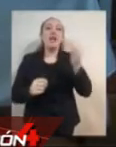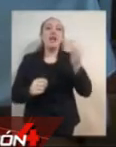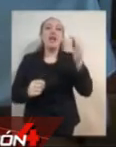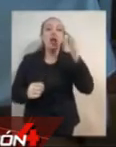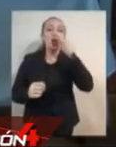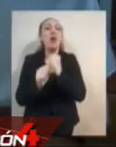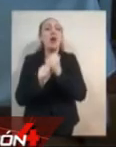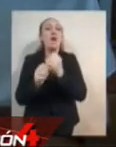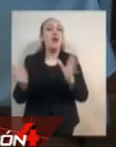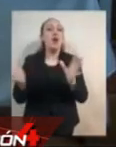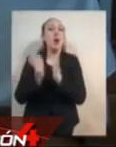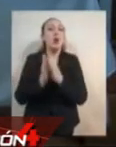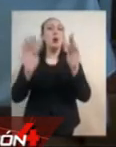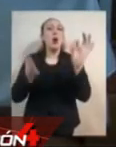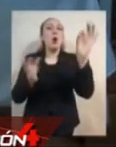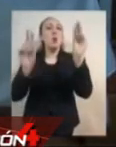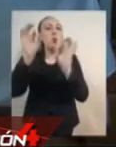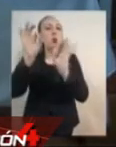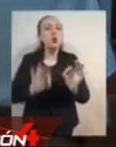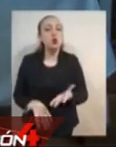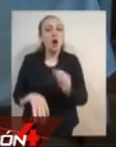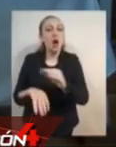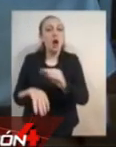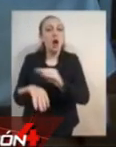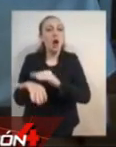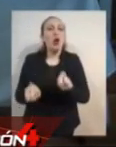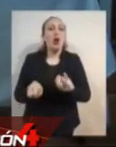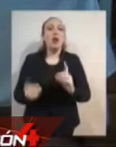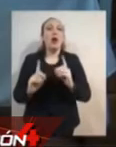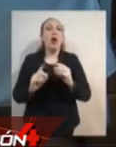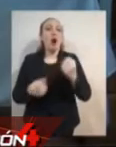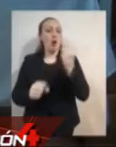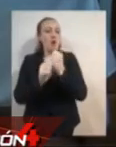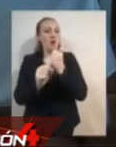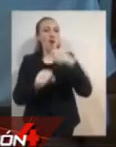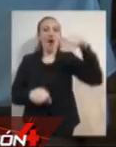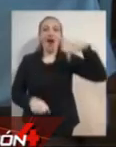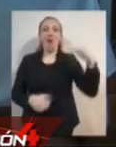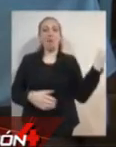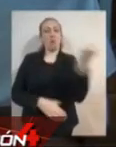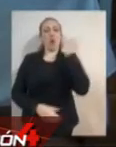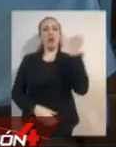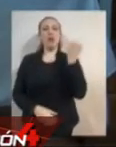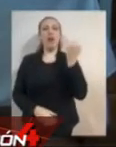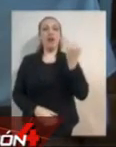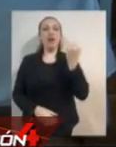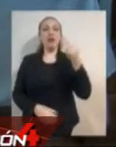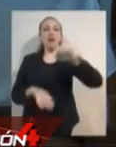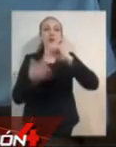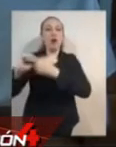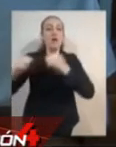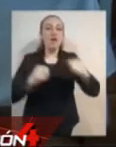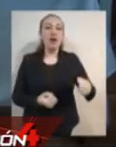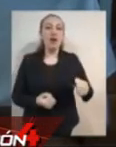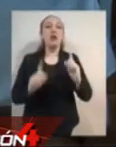de desarrollo del proyecto ejecutivo, será una obra fantástica para los barilochenses, pero que requerirá de